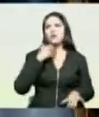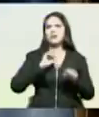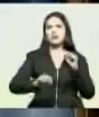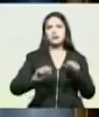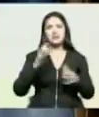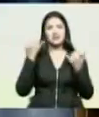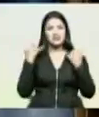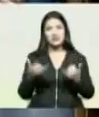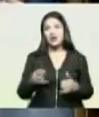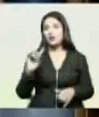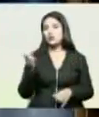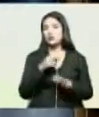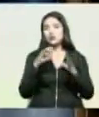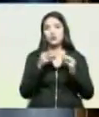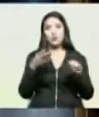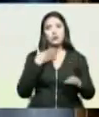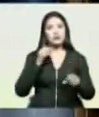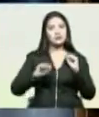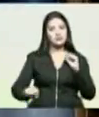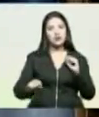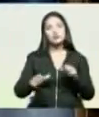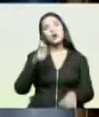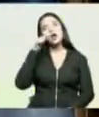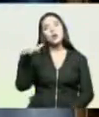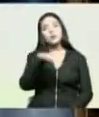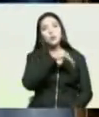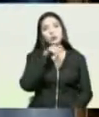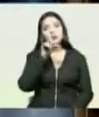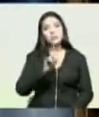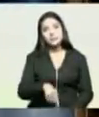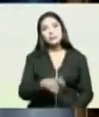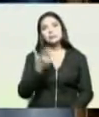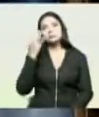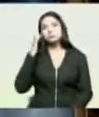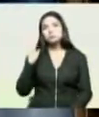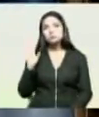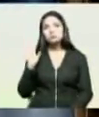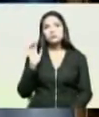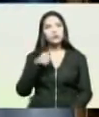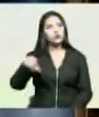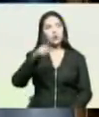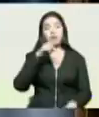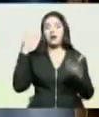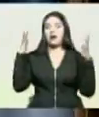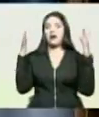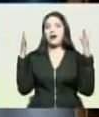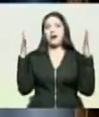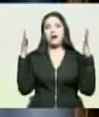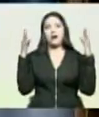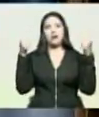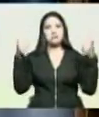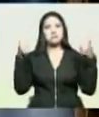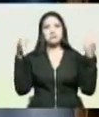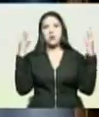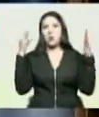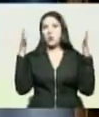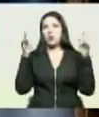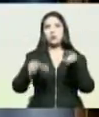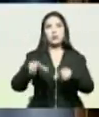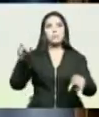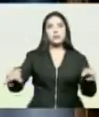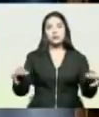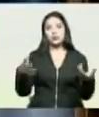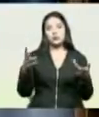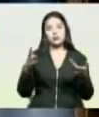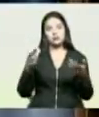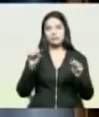inmediato y unánime, como lo ha tenido por parte del pueblo, más bien pareciera que tuvo el aplauso de dirigentes que